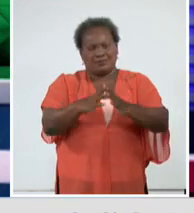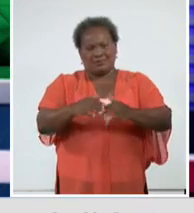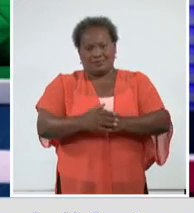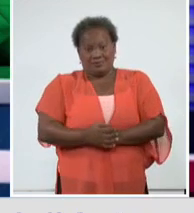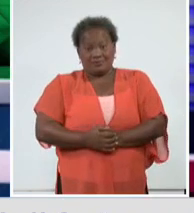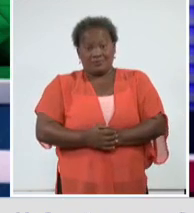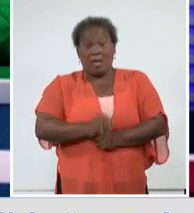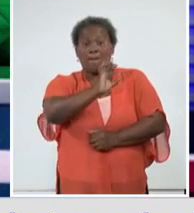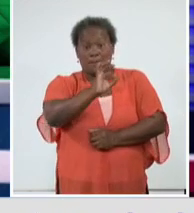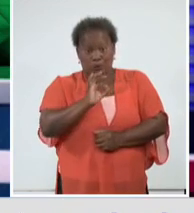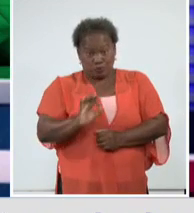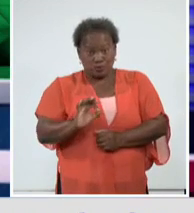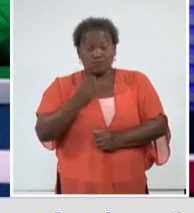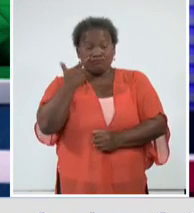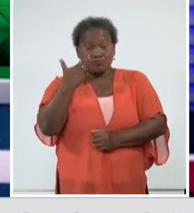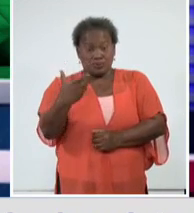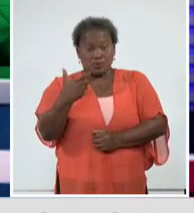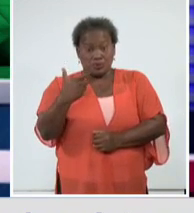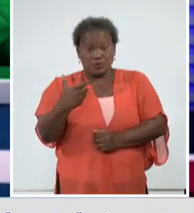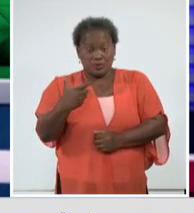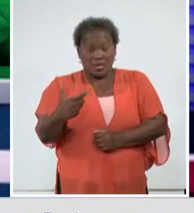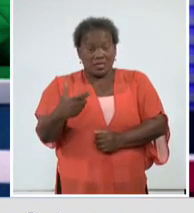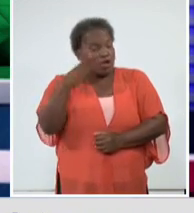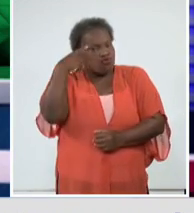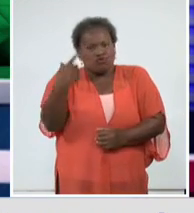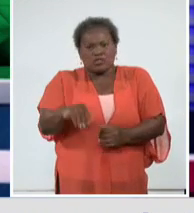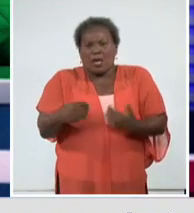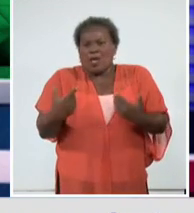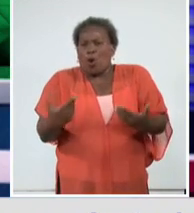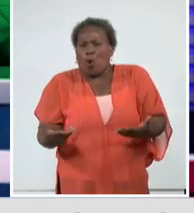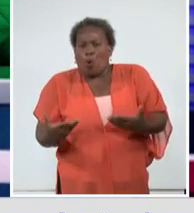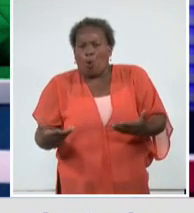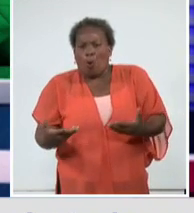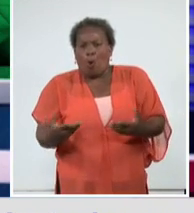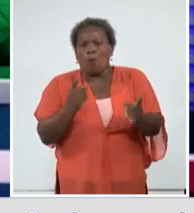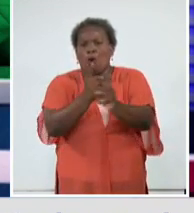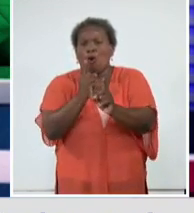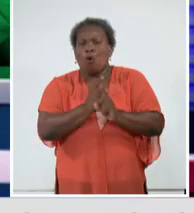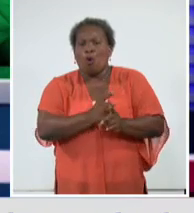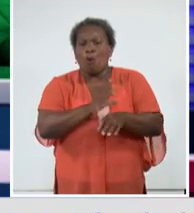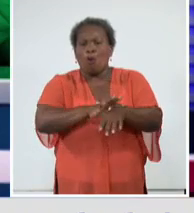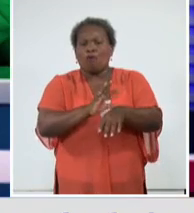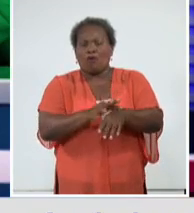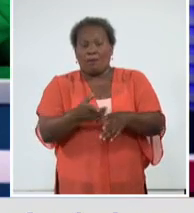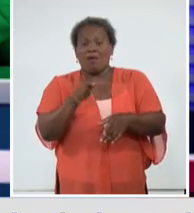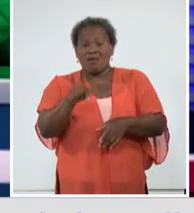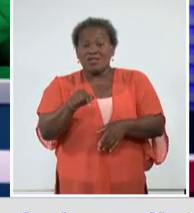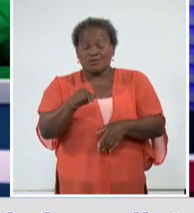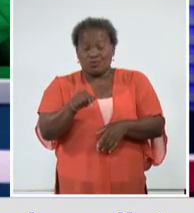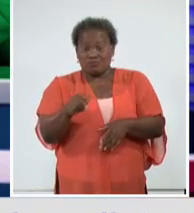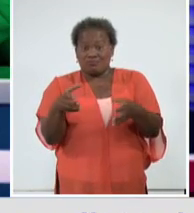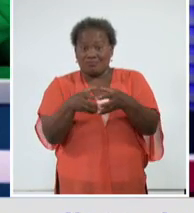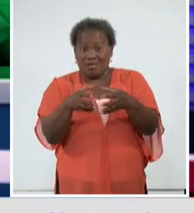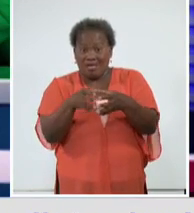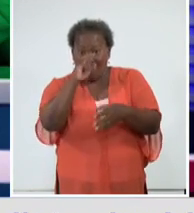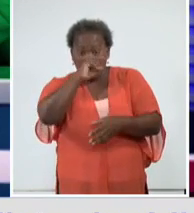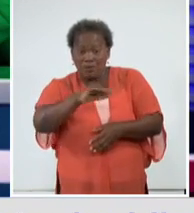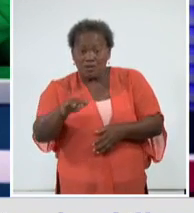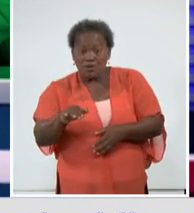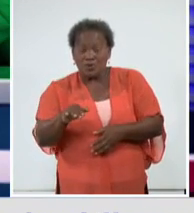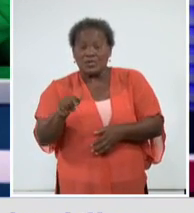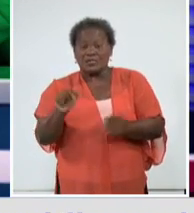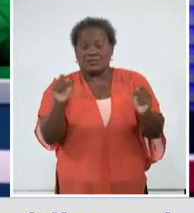% importante de las fuentes no determinadas, que eso en pediatría a nosotros nos alarma mucho, porque es muy complejo saber por